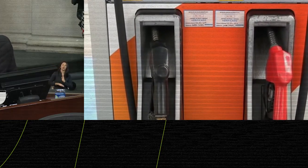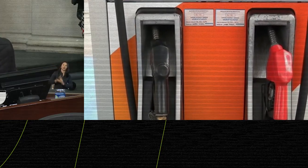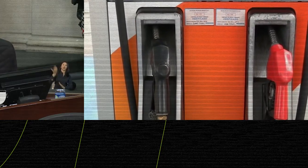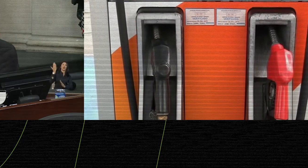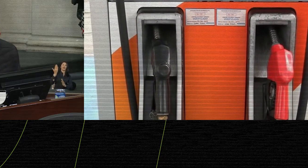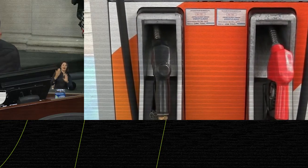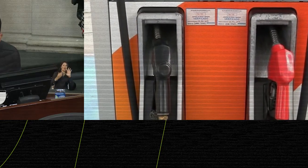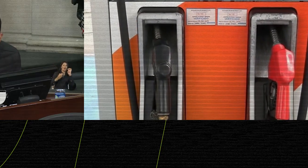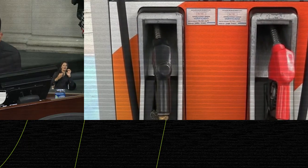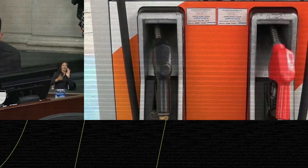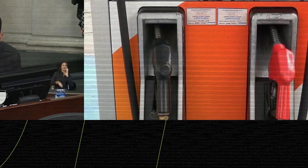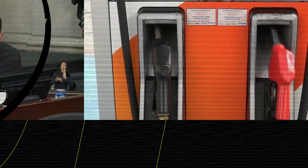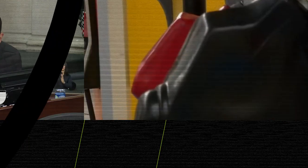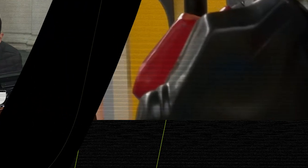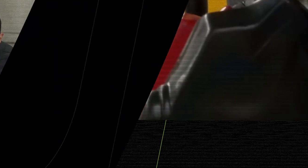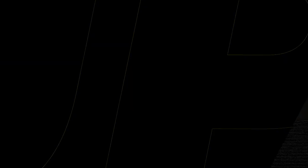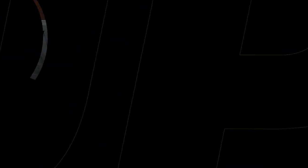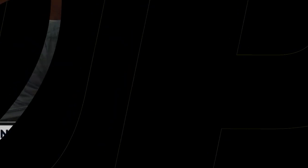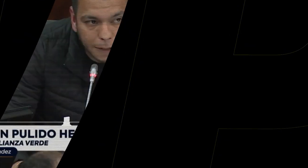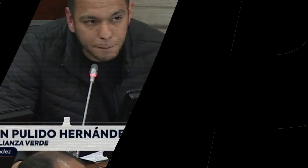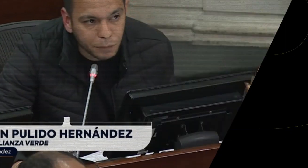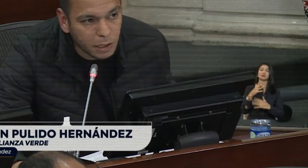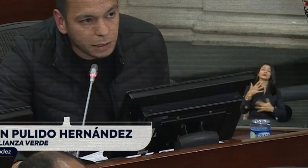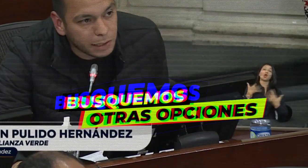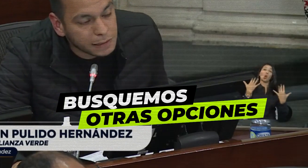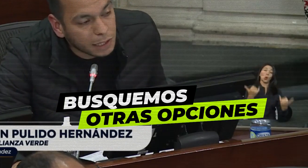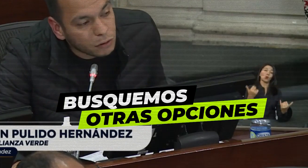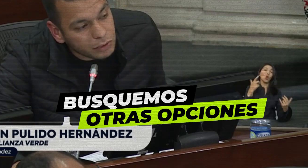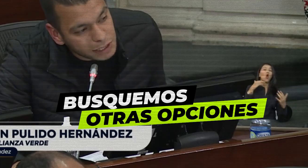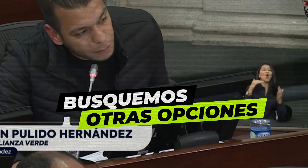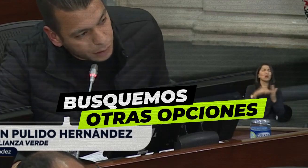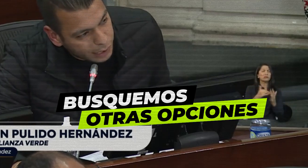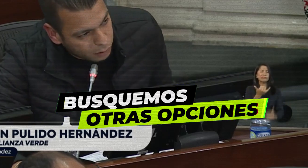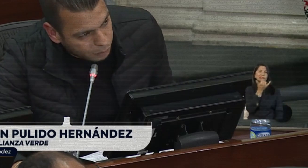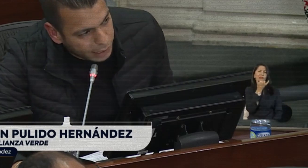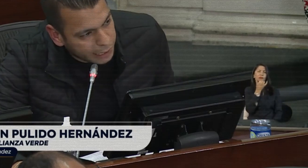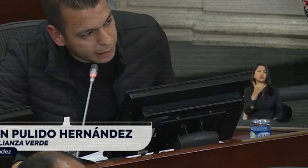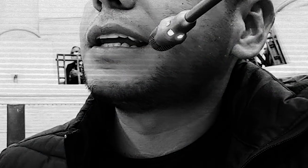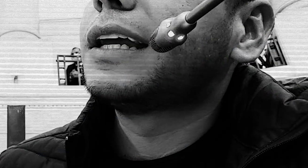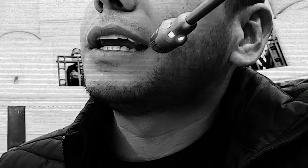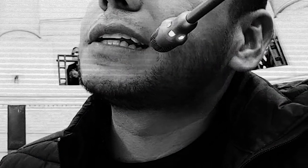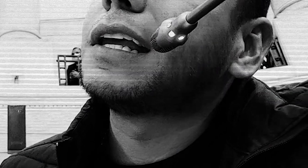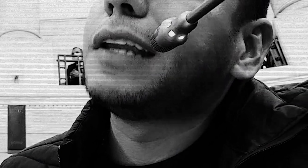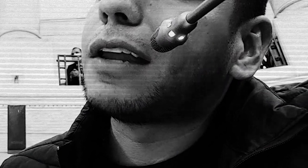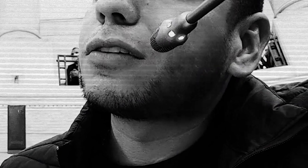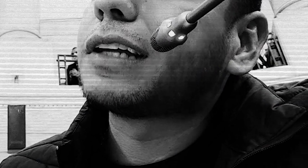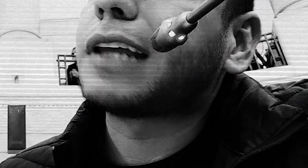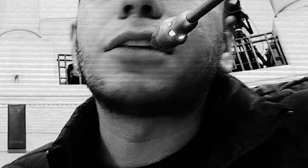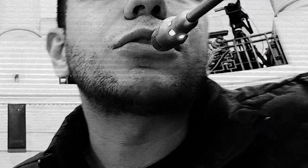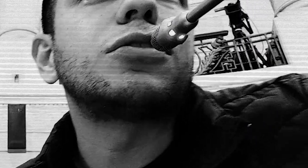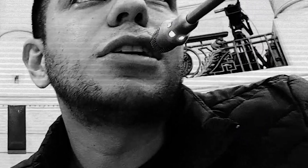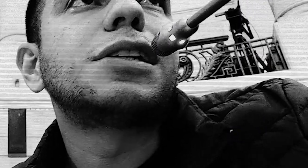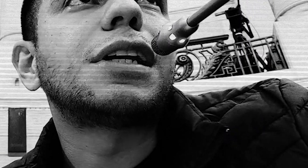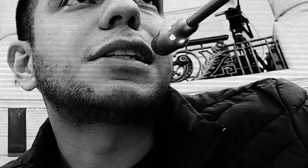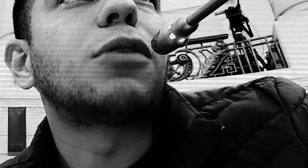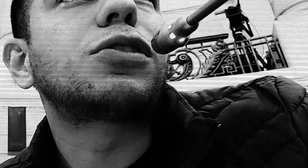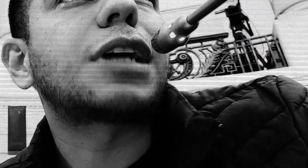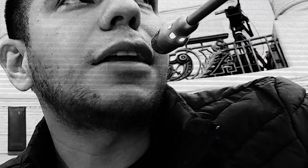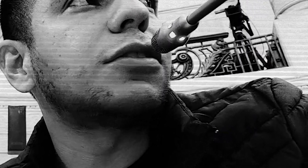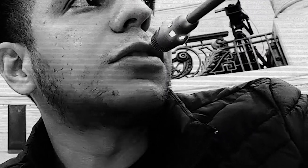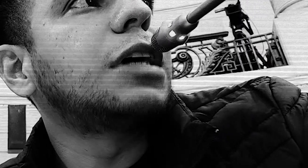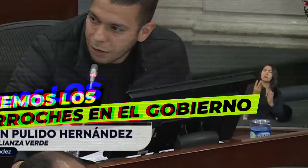y estaría más de acuerdo que empezáramos a revisar desde dónde se puede recuperar ese dinero que tanto se